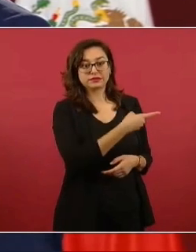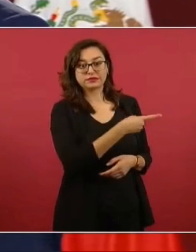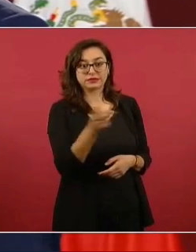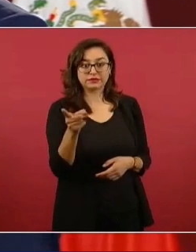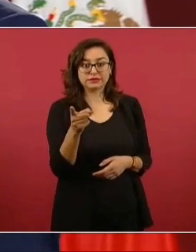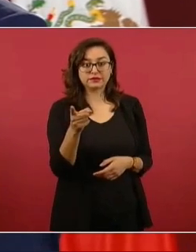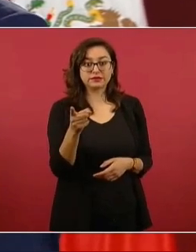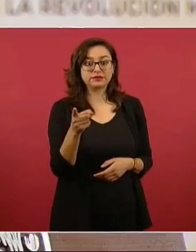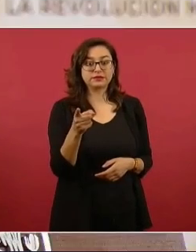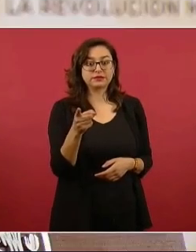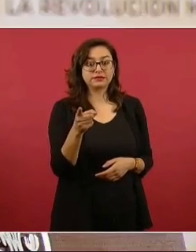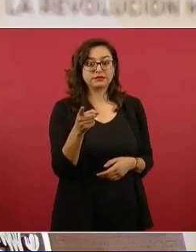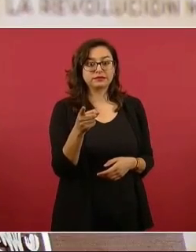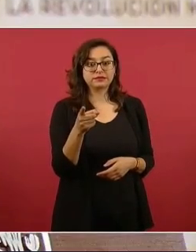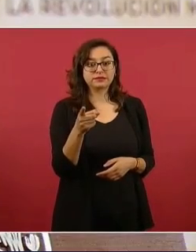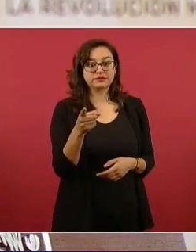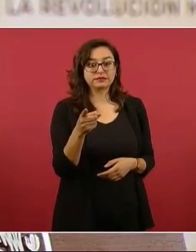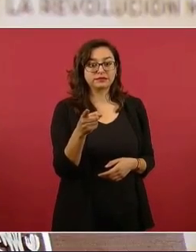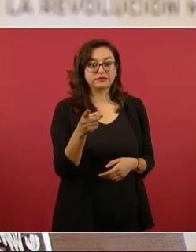los